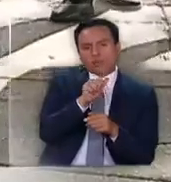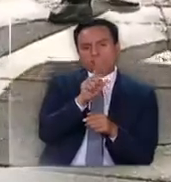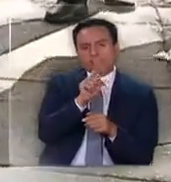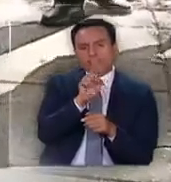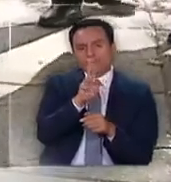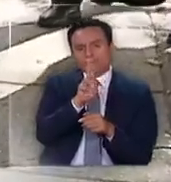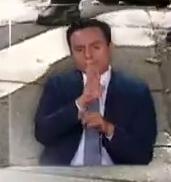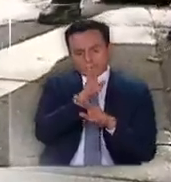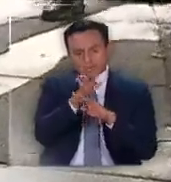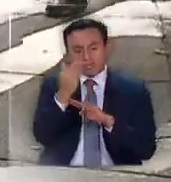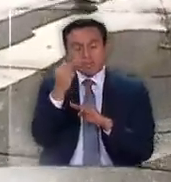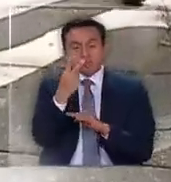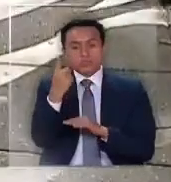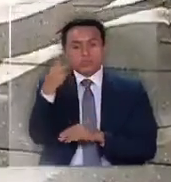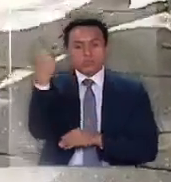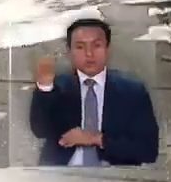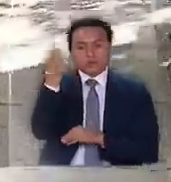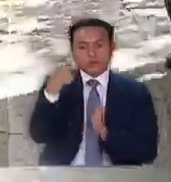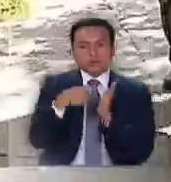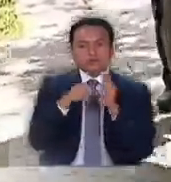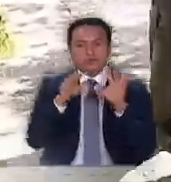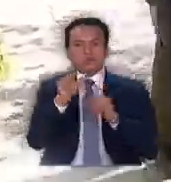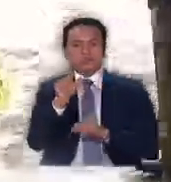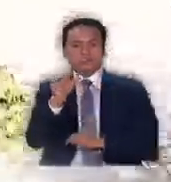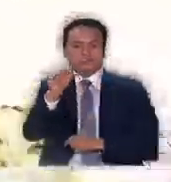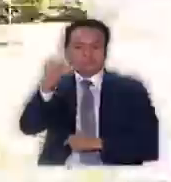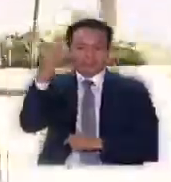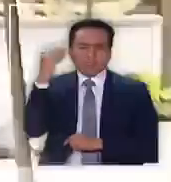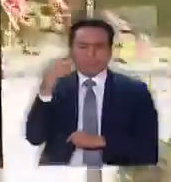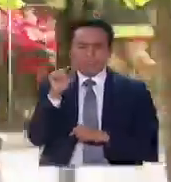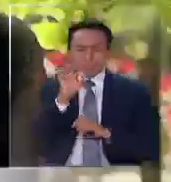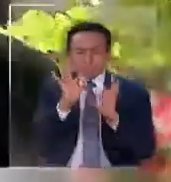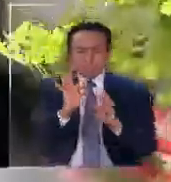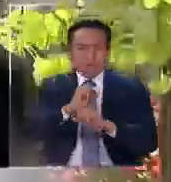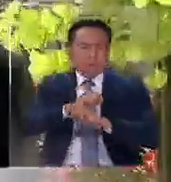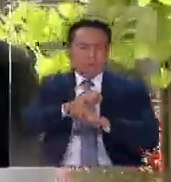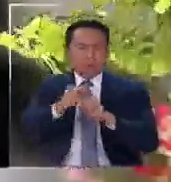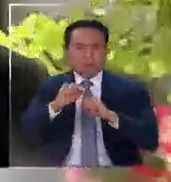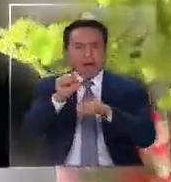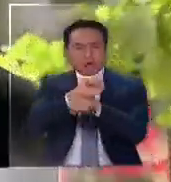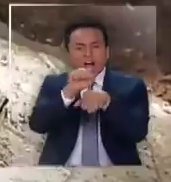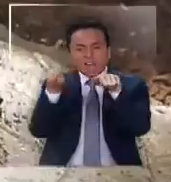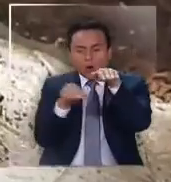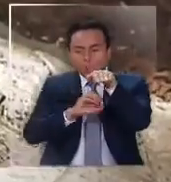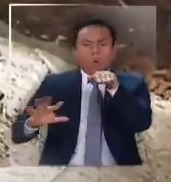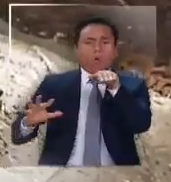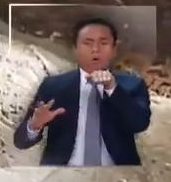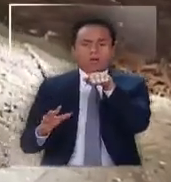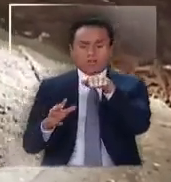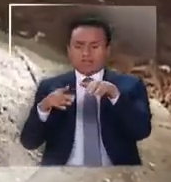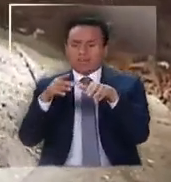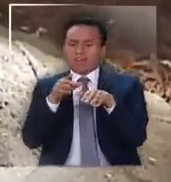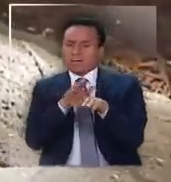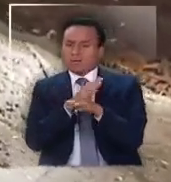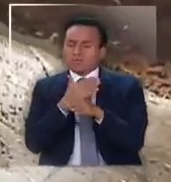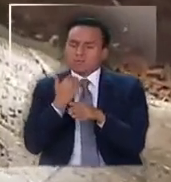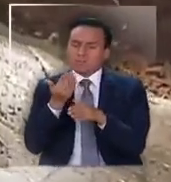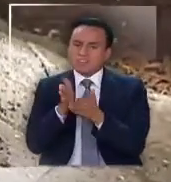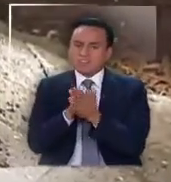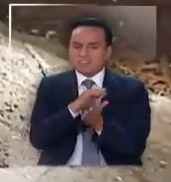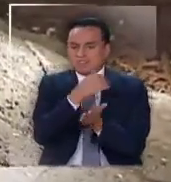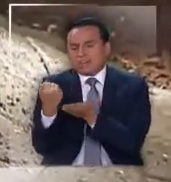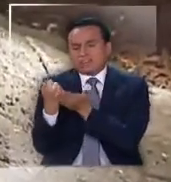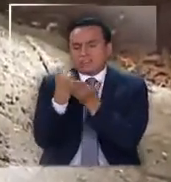este lugar, un 21 de septiembre de 1976, estalló una bomba colocada bajo su auto, atentado que acabó también con la vida de